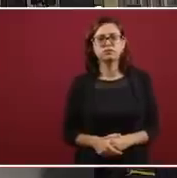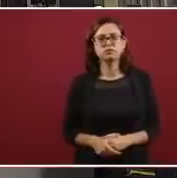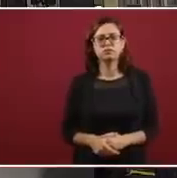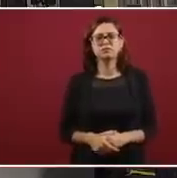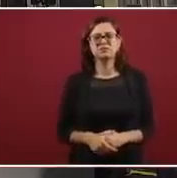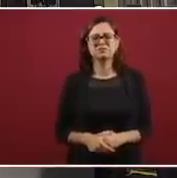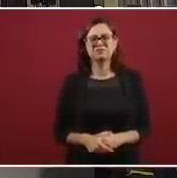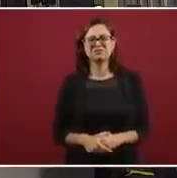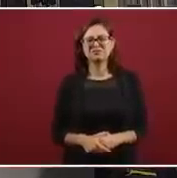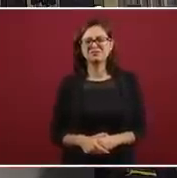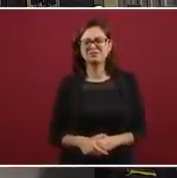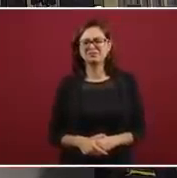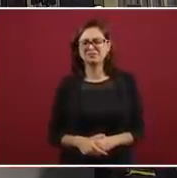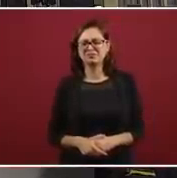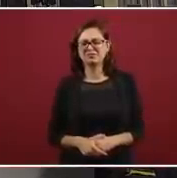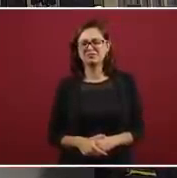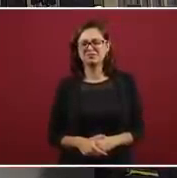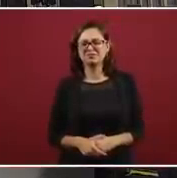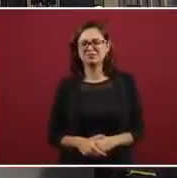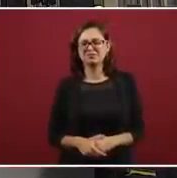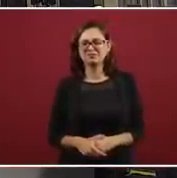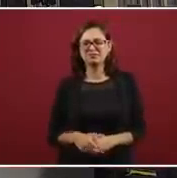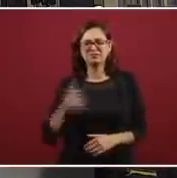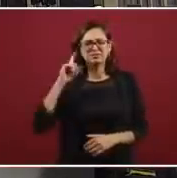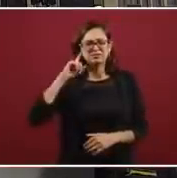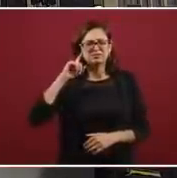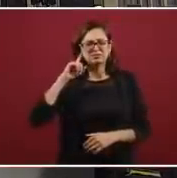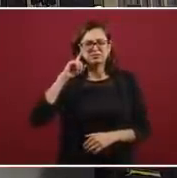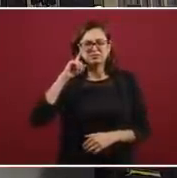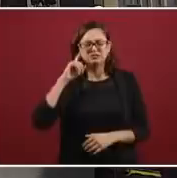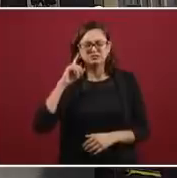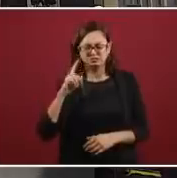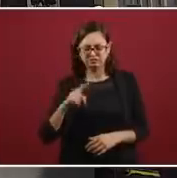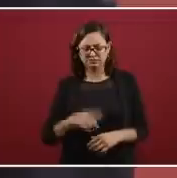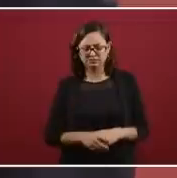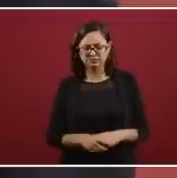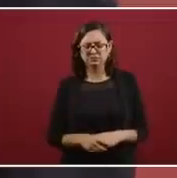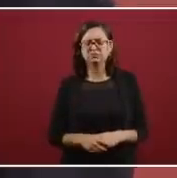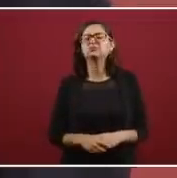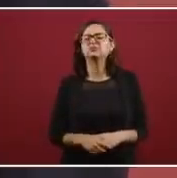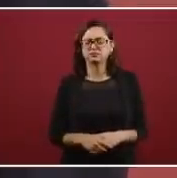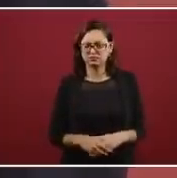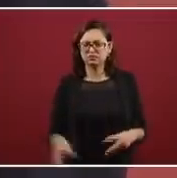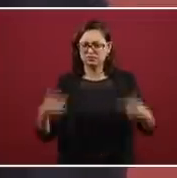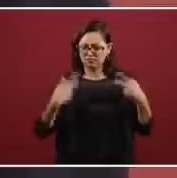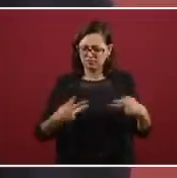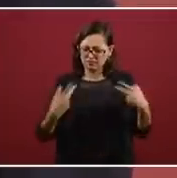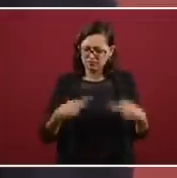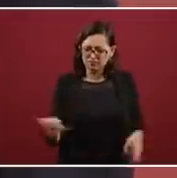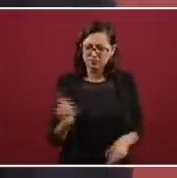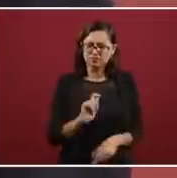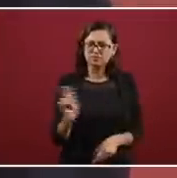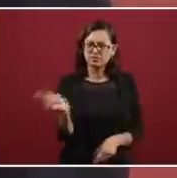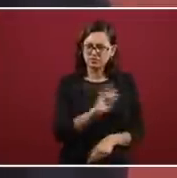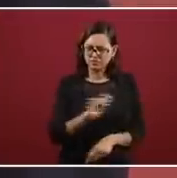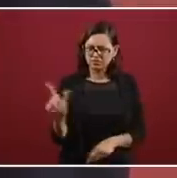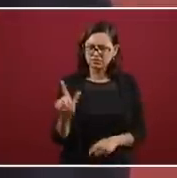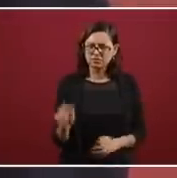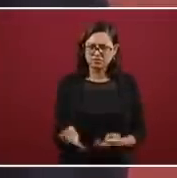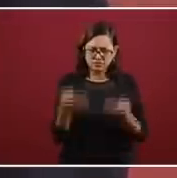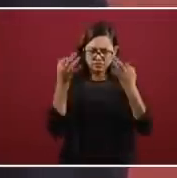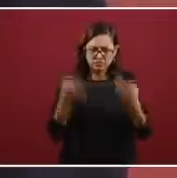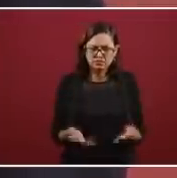¿De carrera o externos? Sí, profesionales, de acuerdo a los requisitos y con